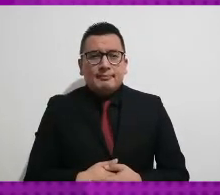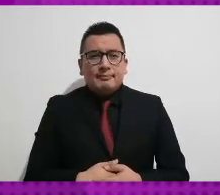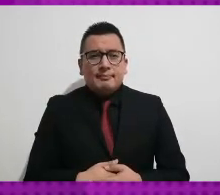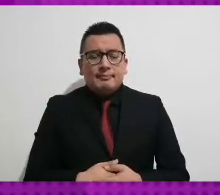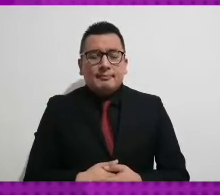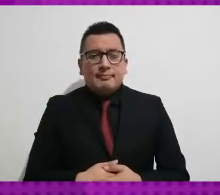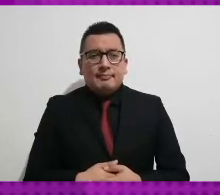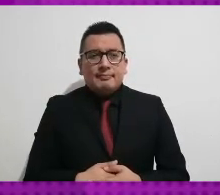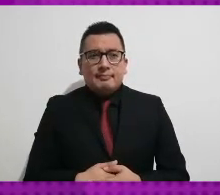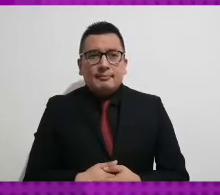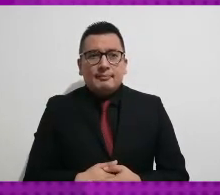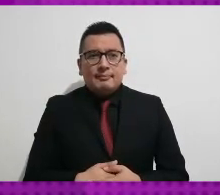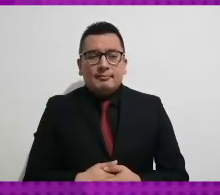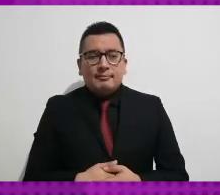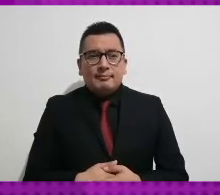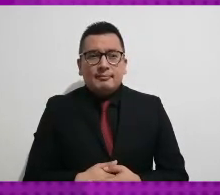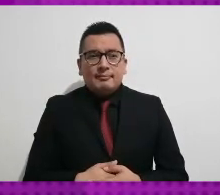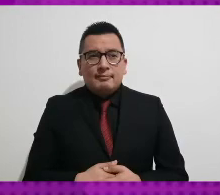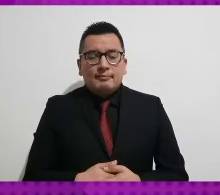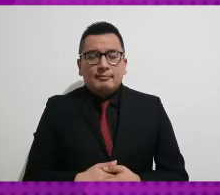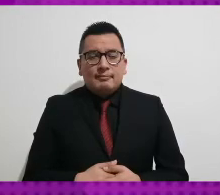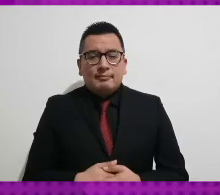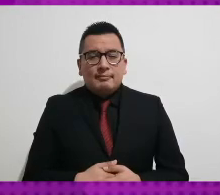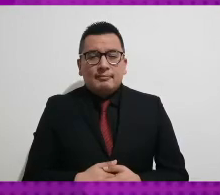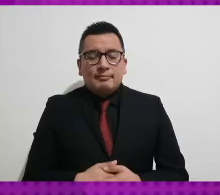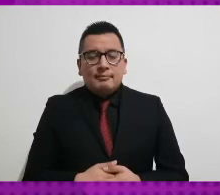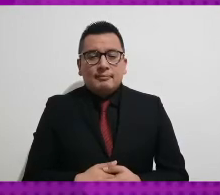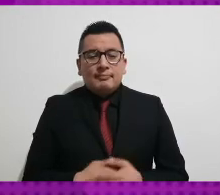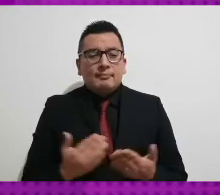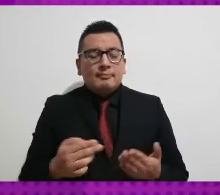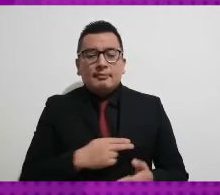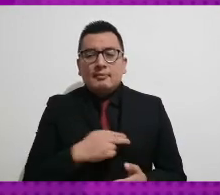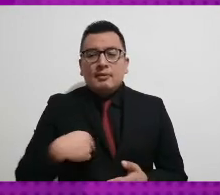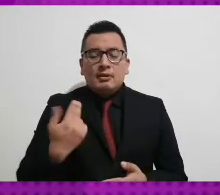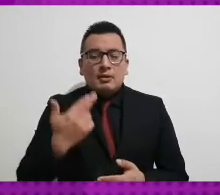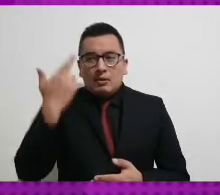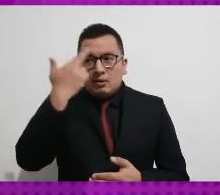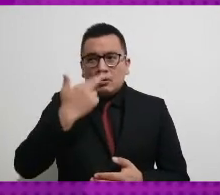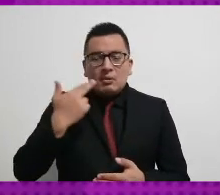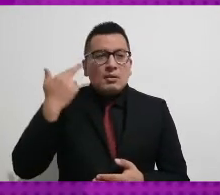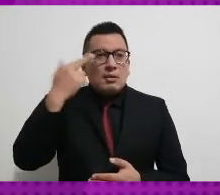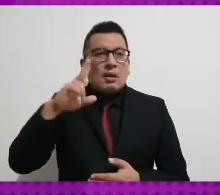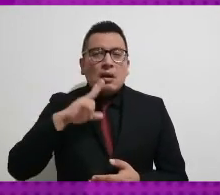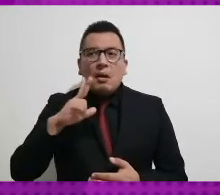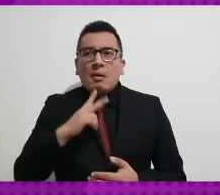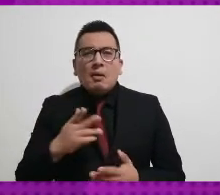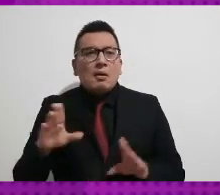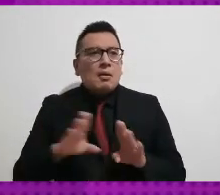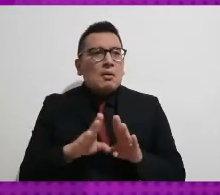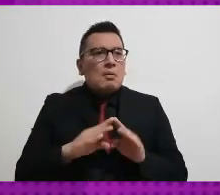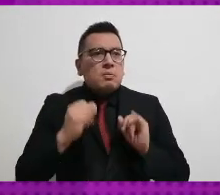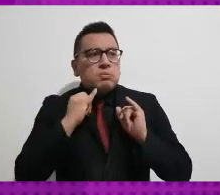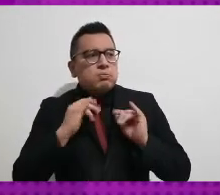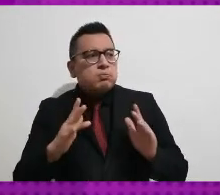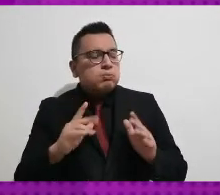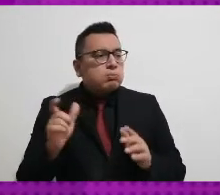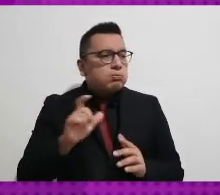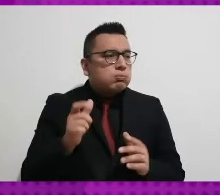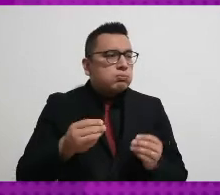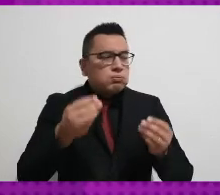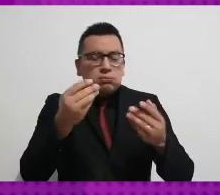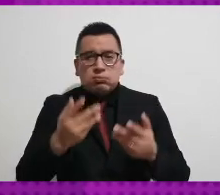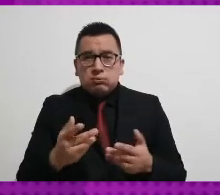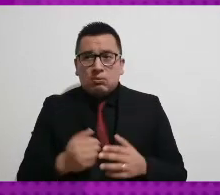La auditoría de cumplimiento, que aquí es nuestro pan de cada día, pues lo estamos revisando en función de cómo se genera la información por el